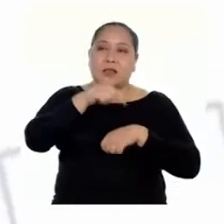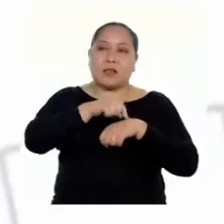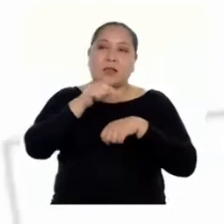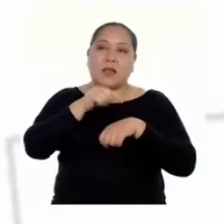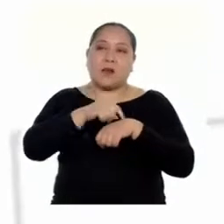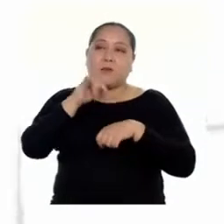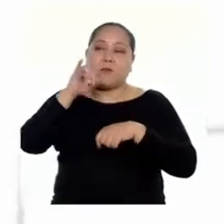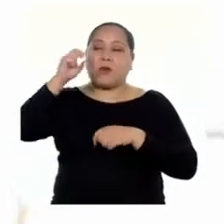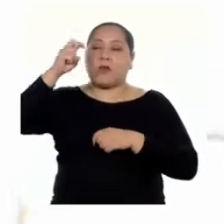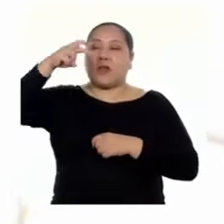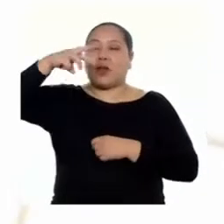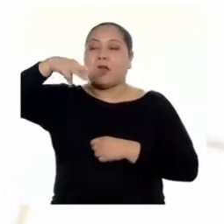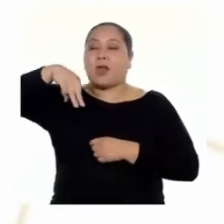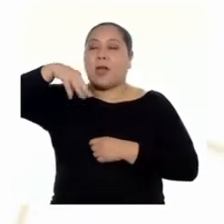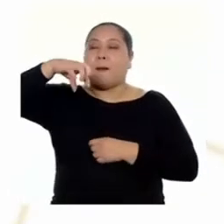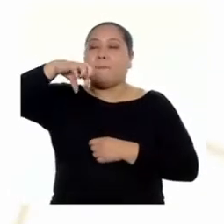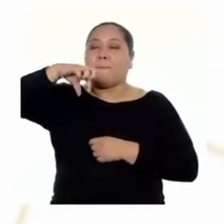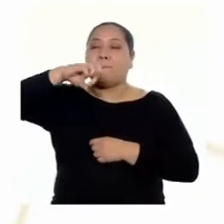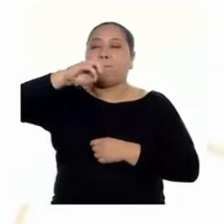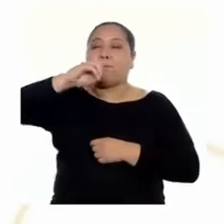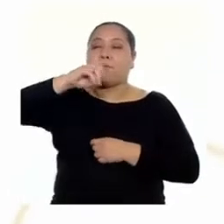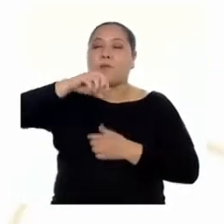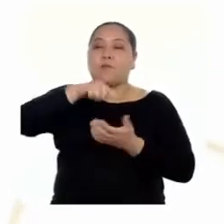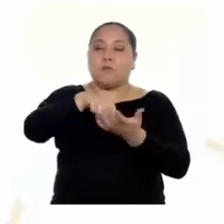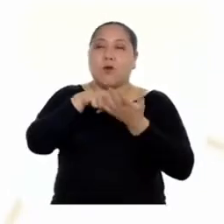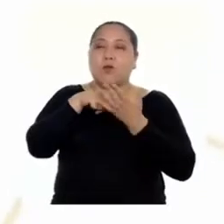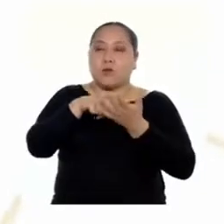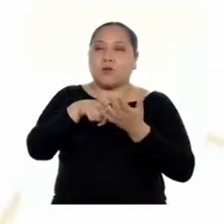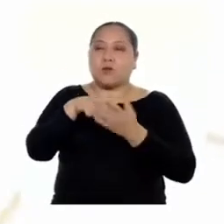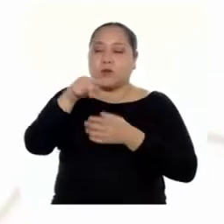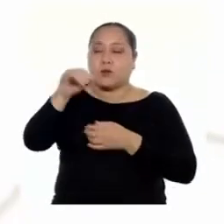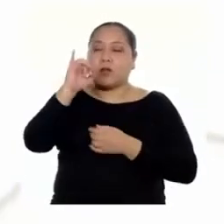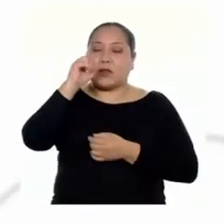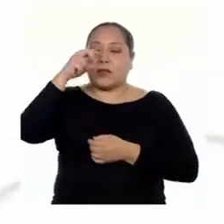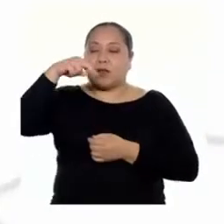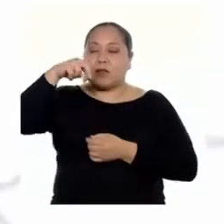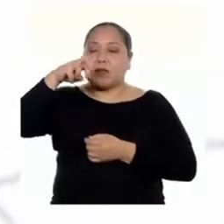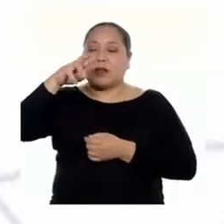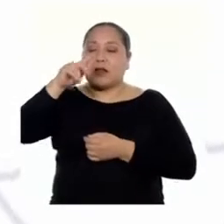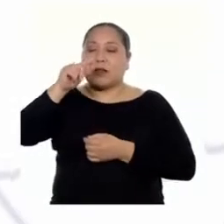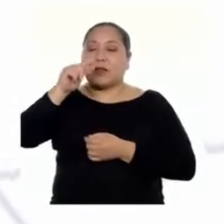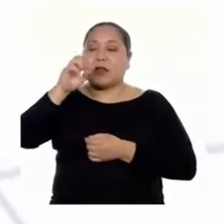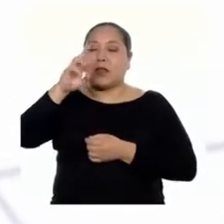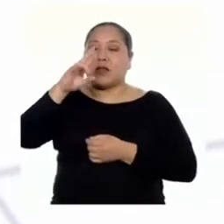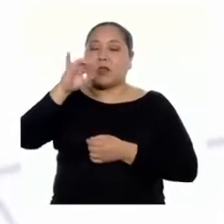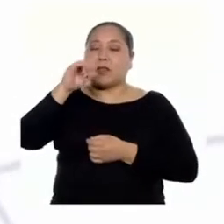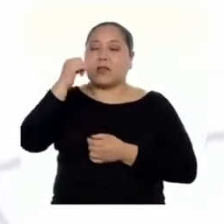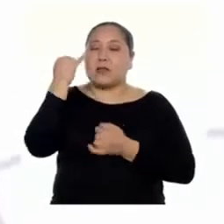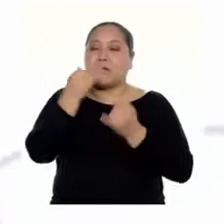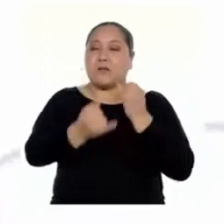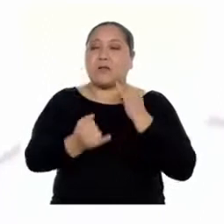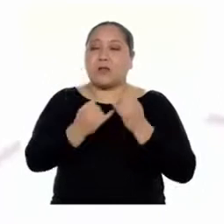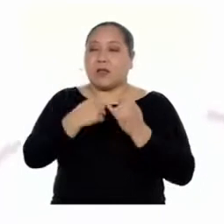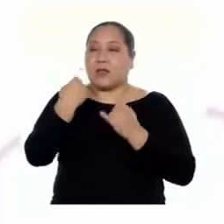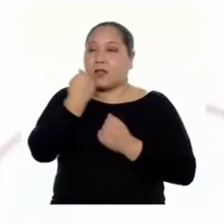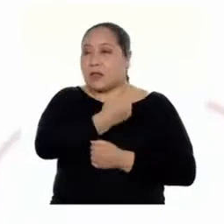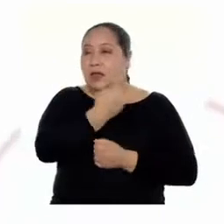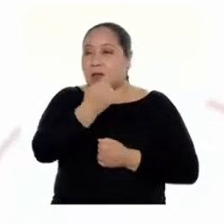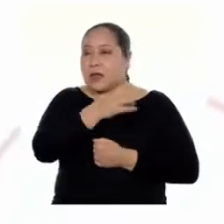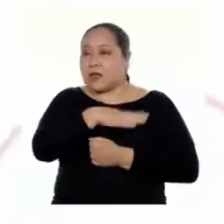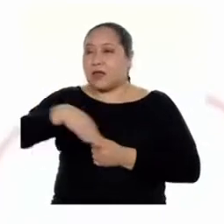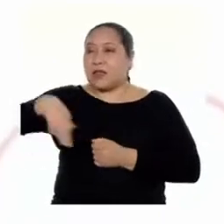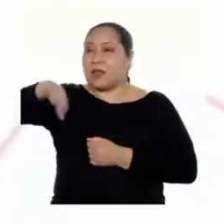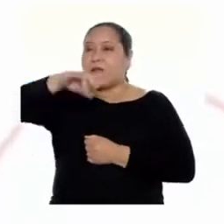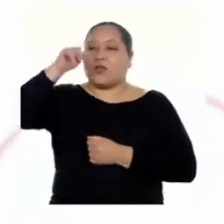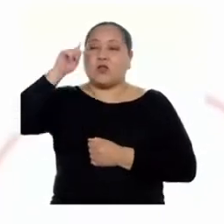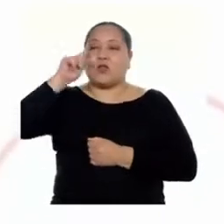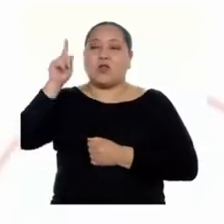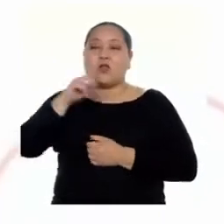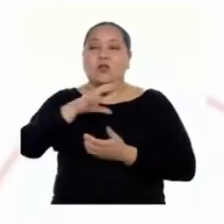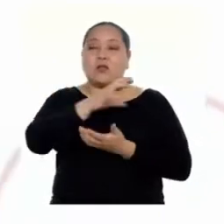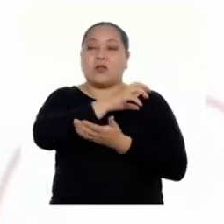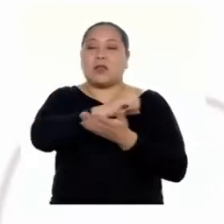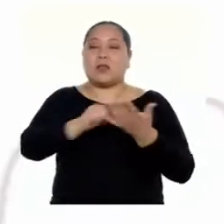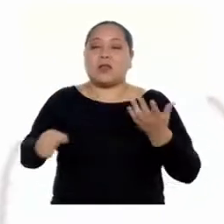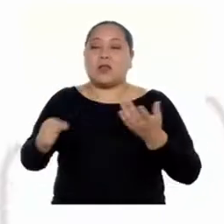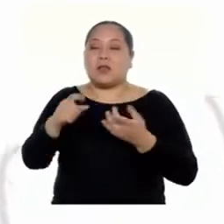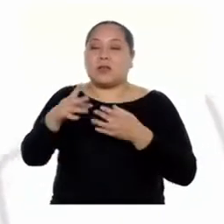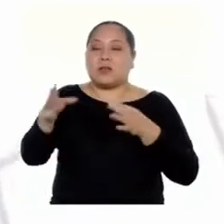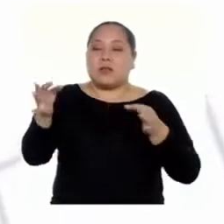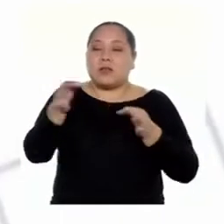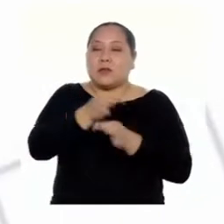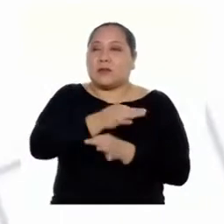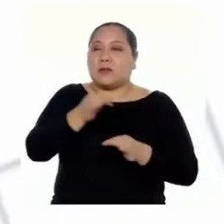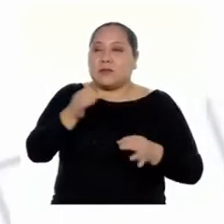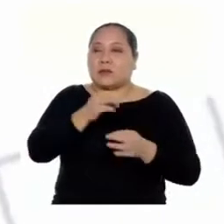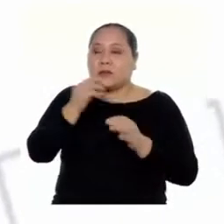De este modo, los intereses que se obtienen al final de cada periodo de inversión no se retiran, sino que se reinvierten o se añaden